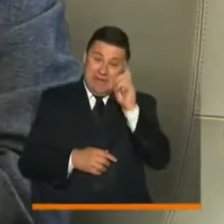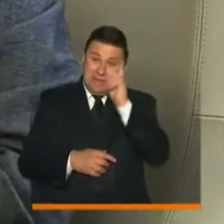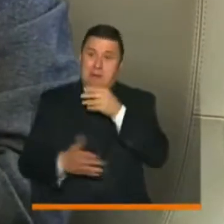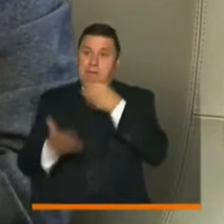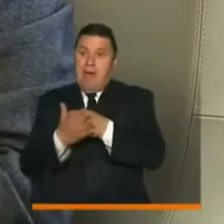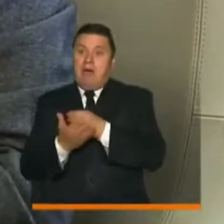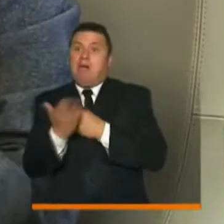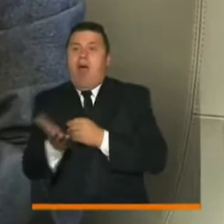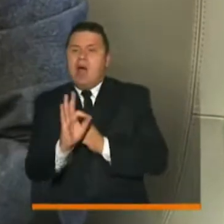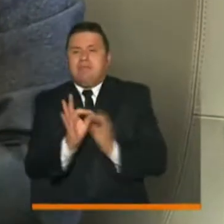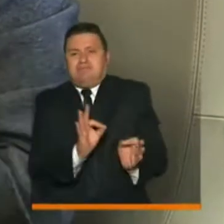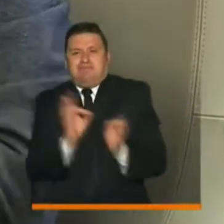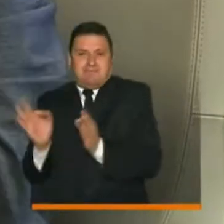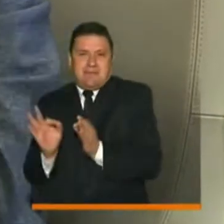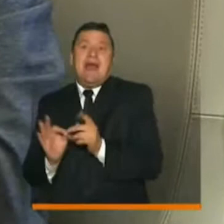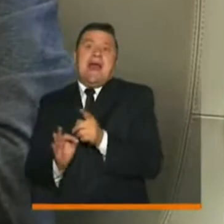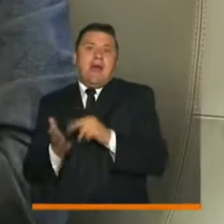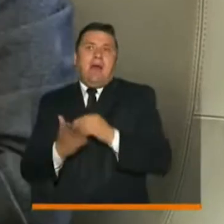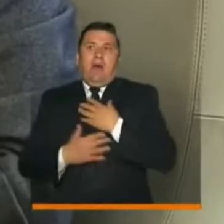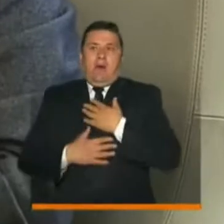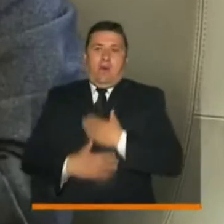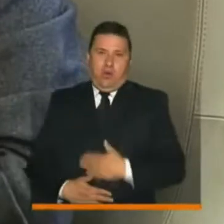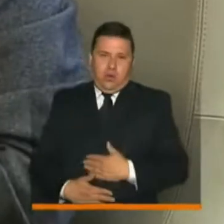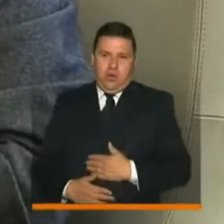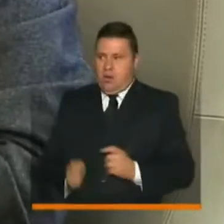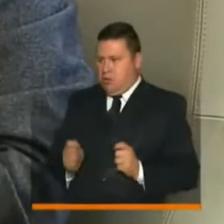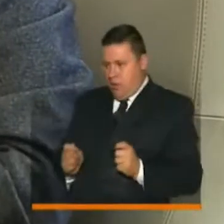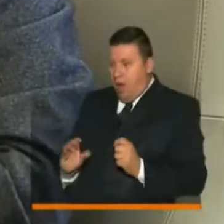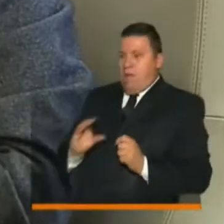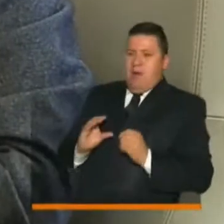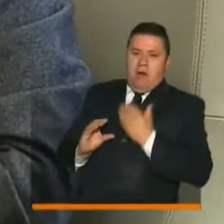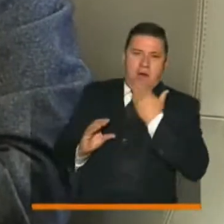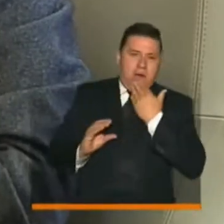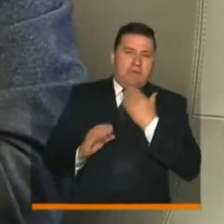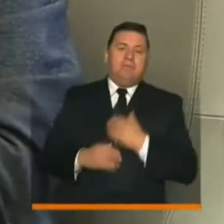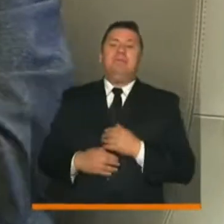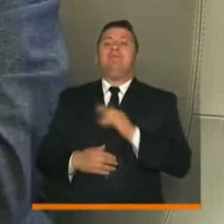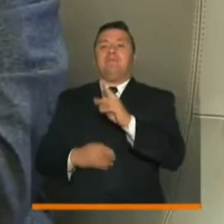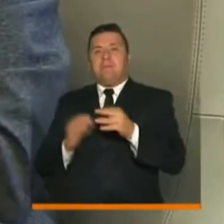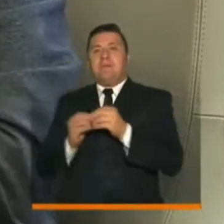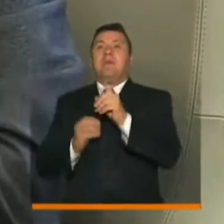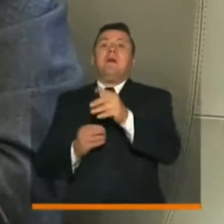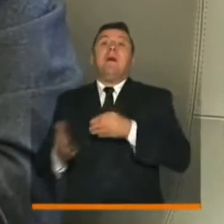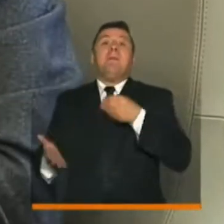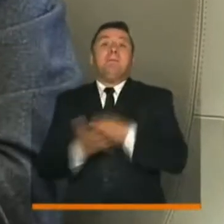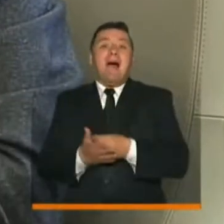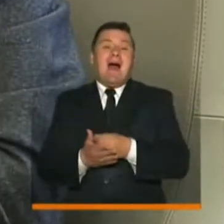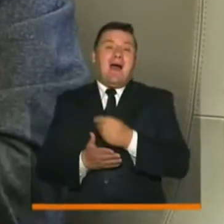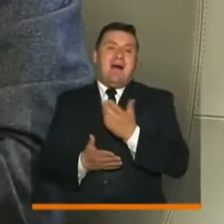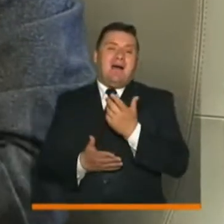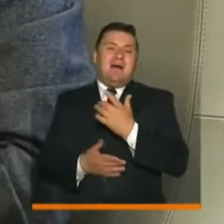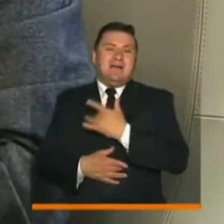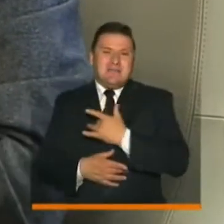pasado, y con eso les damos un alivio de caja. Adicionalmente se les dijo no hagan los aportes para